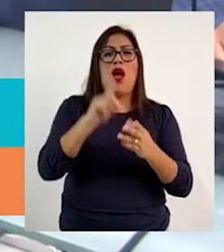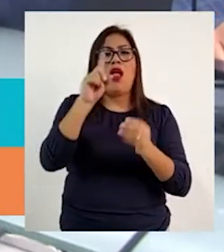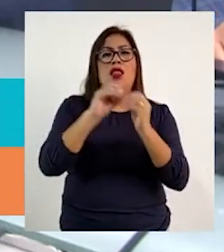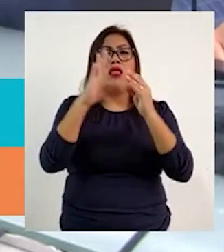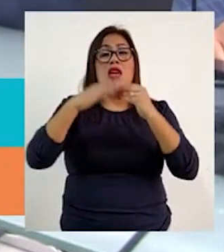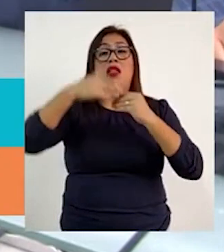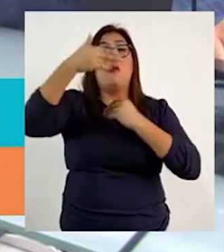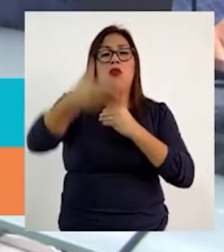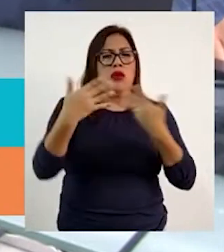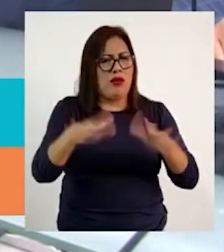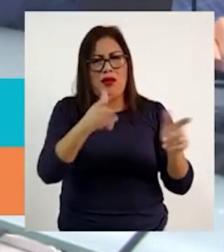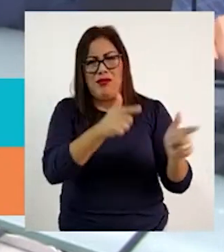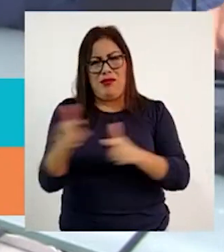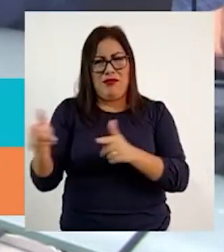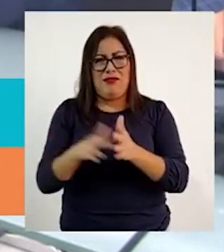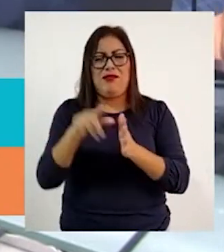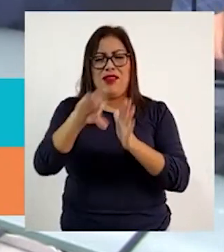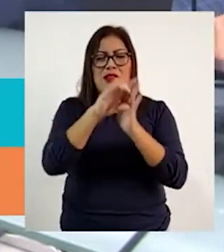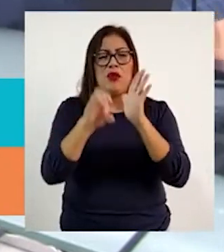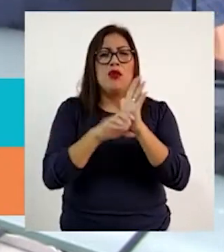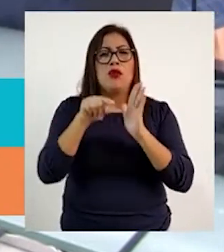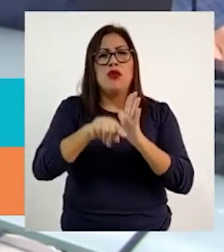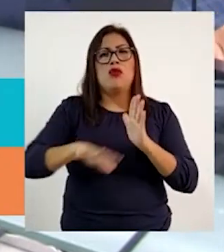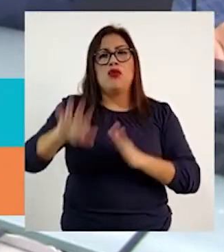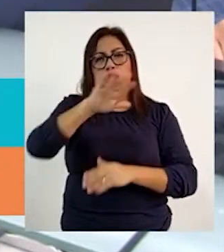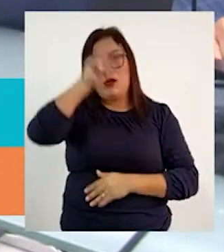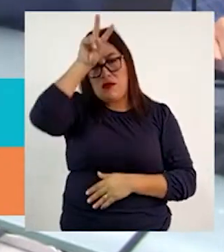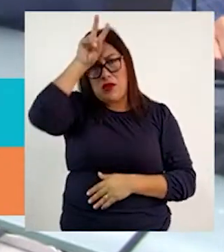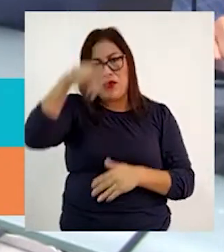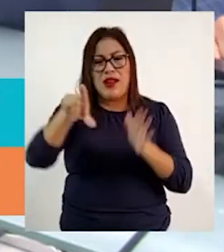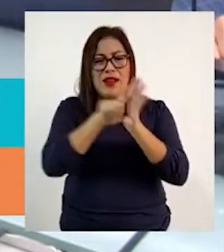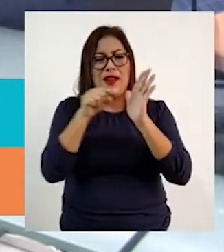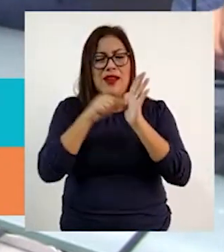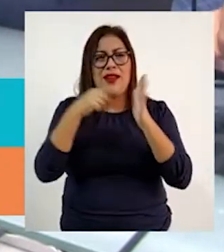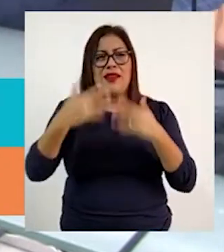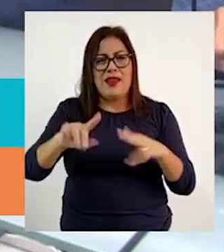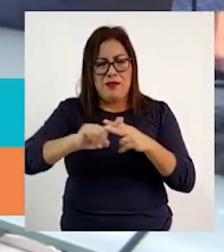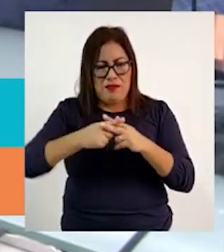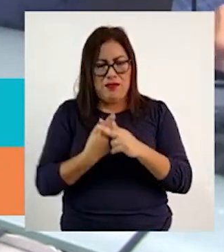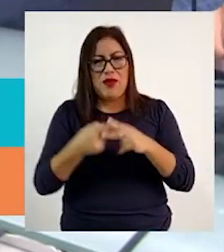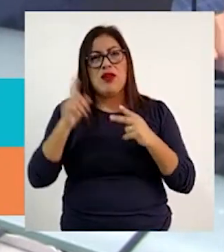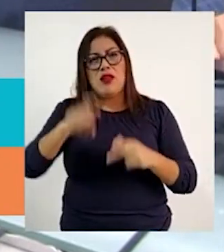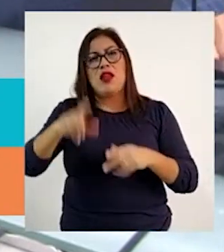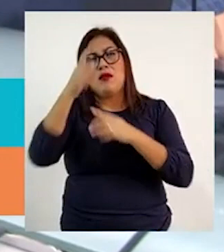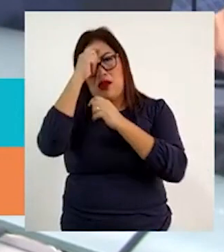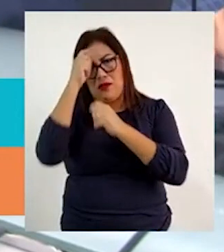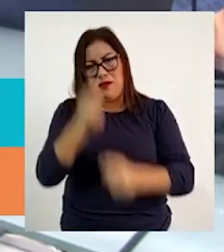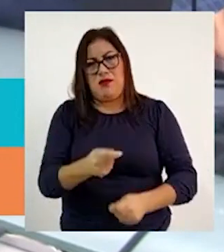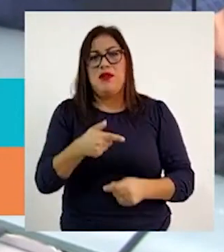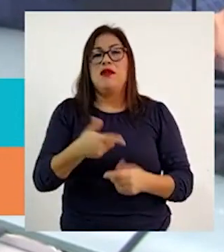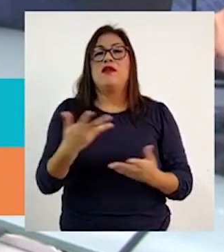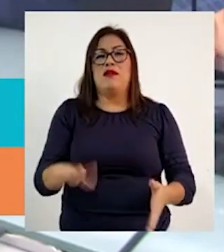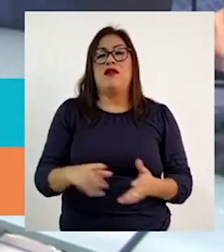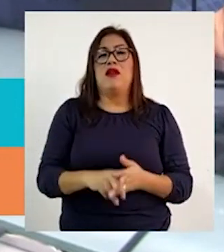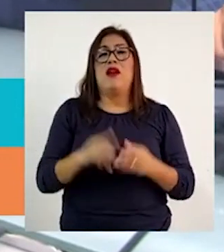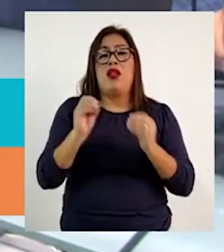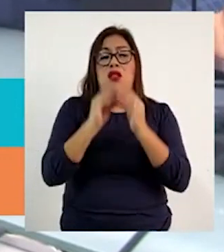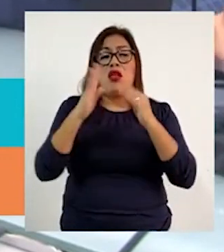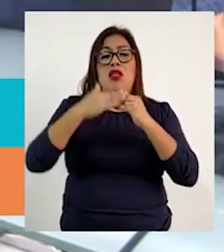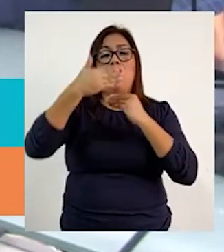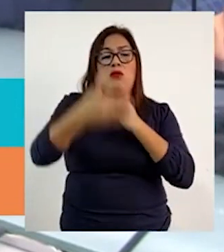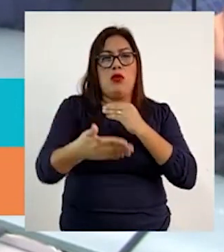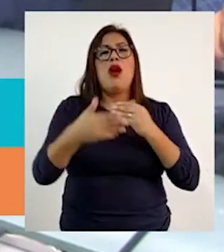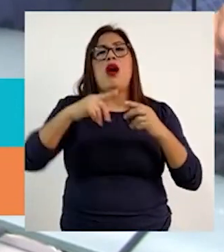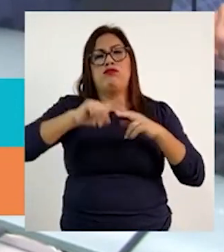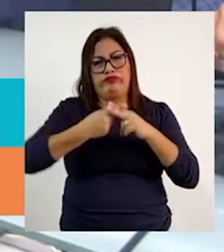artículo 109 de la Constitución Política del Perú. La ley entra en vigencia y se respeta desde el día siguiente de su publicación.